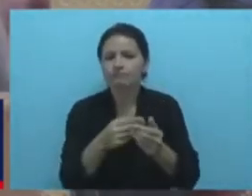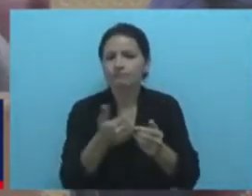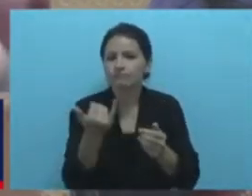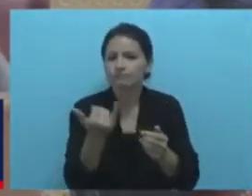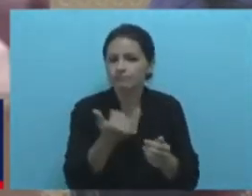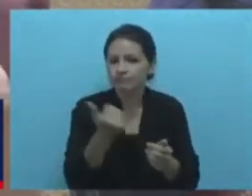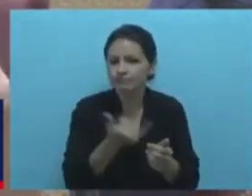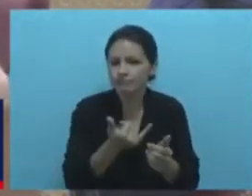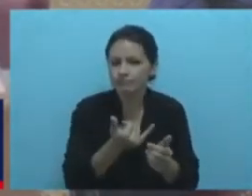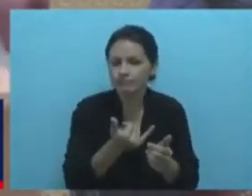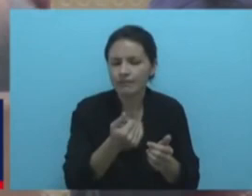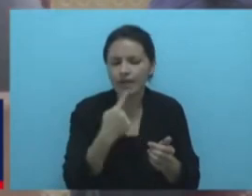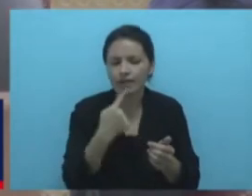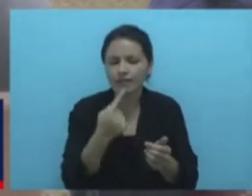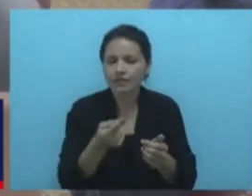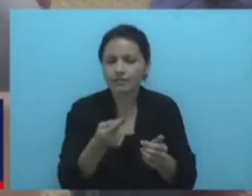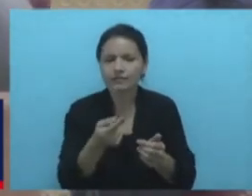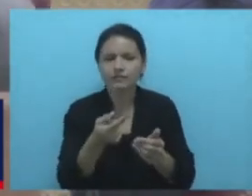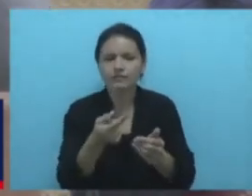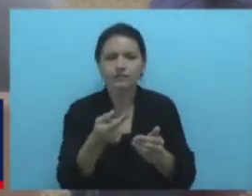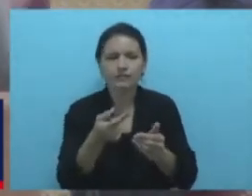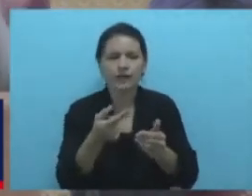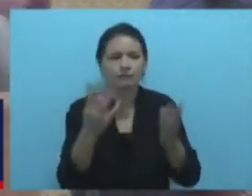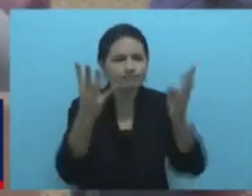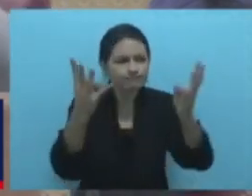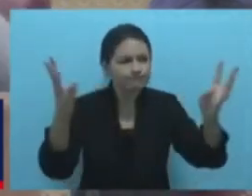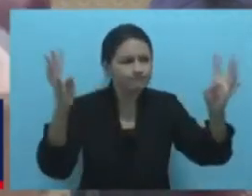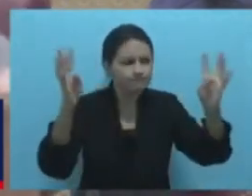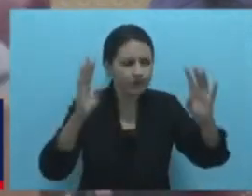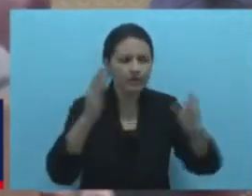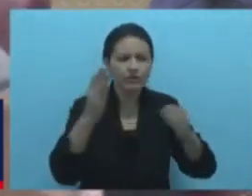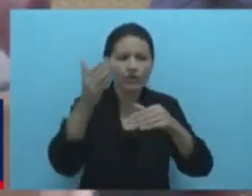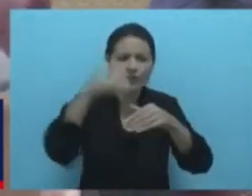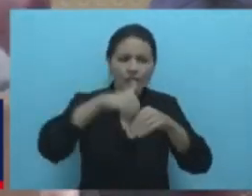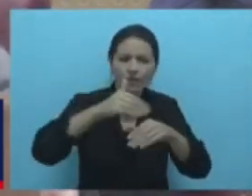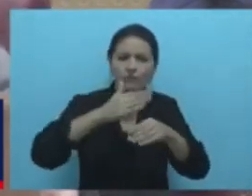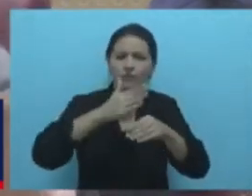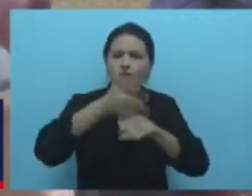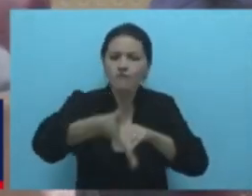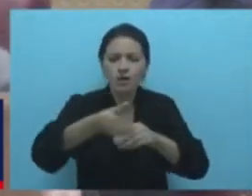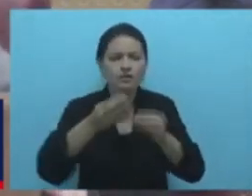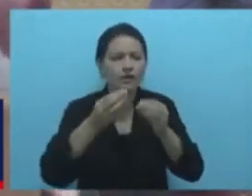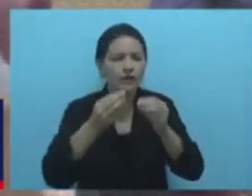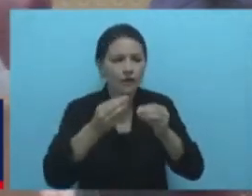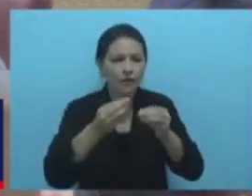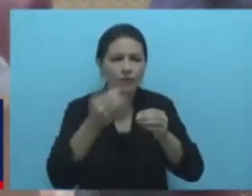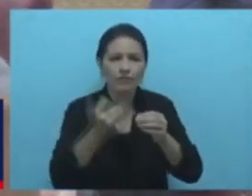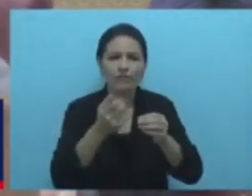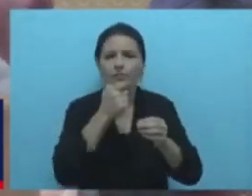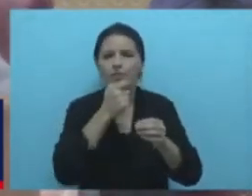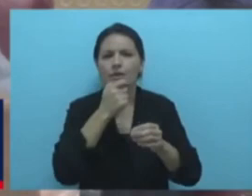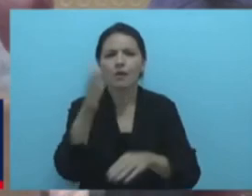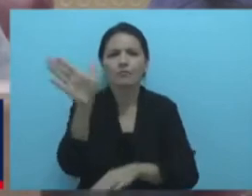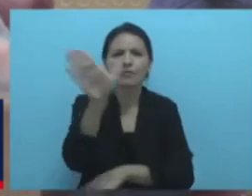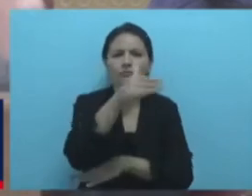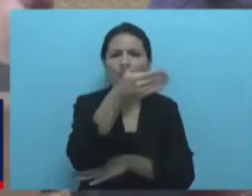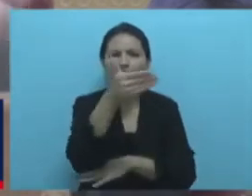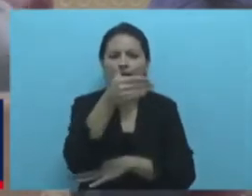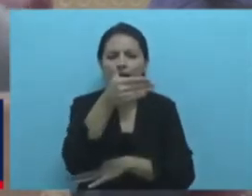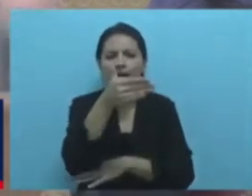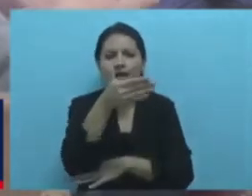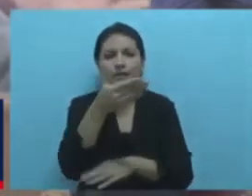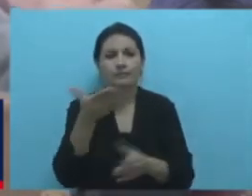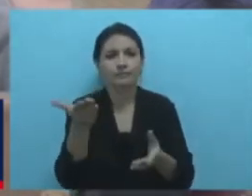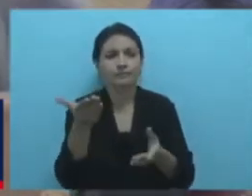e imponen la regla de juego en las tribunas y afuera de las tribunas la bandera que se desplegó el día sábado